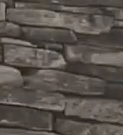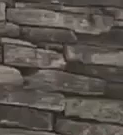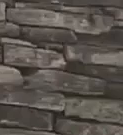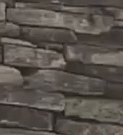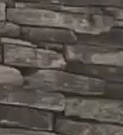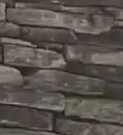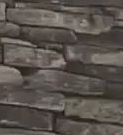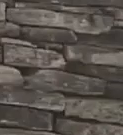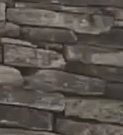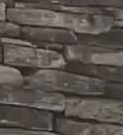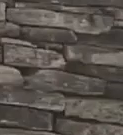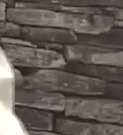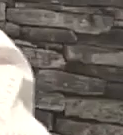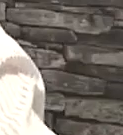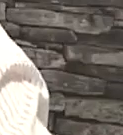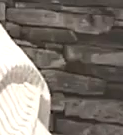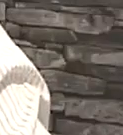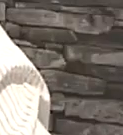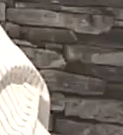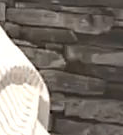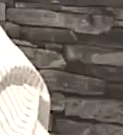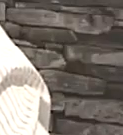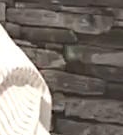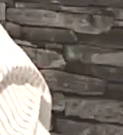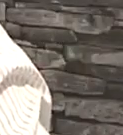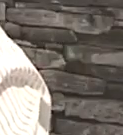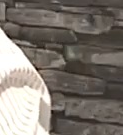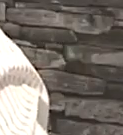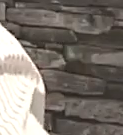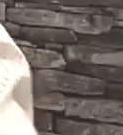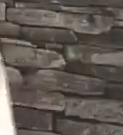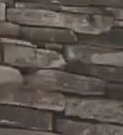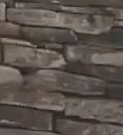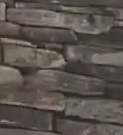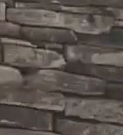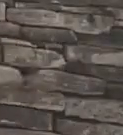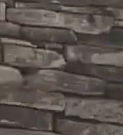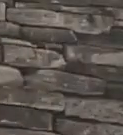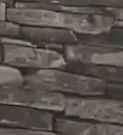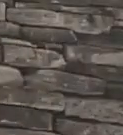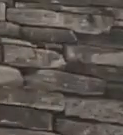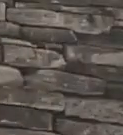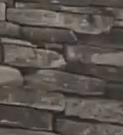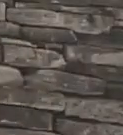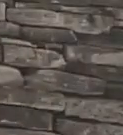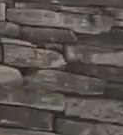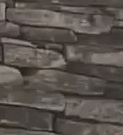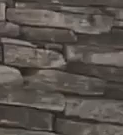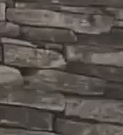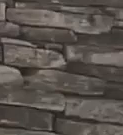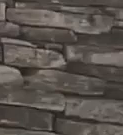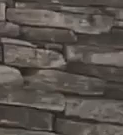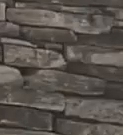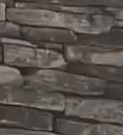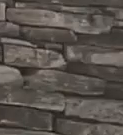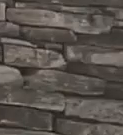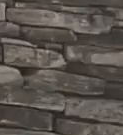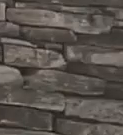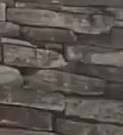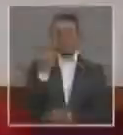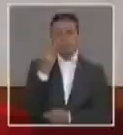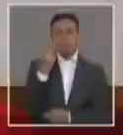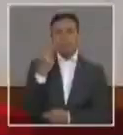que fueron siniestradas primero con el terremoto tsunami hace más de 10 años y luego con eh el fenómeno de los